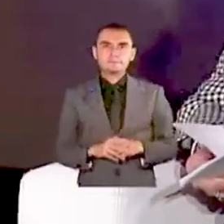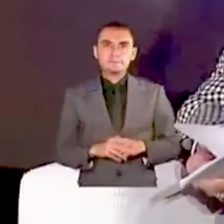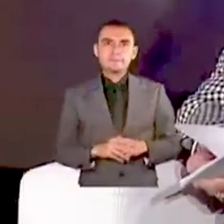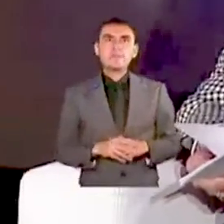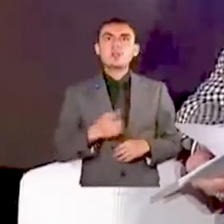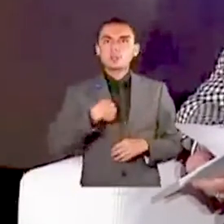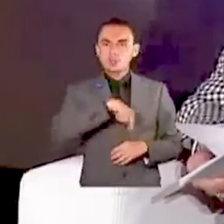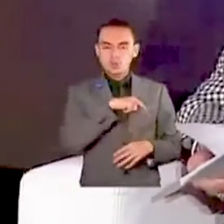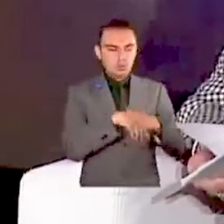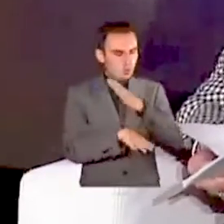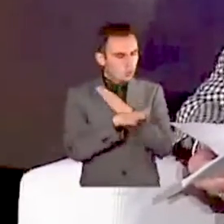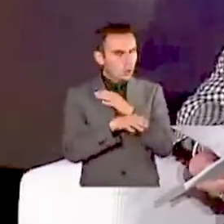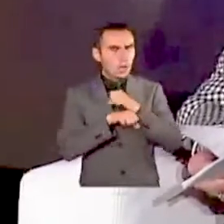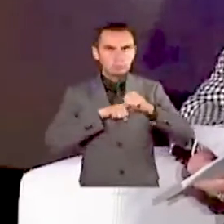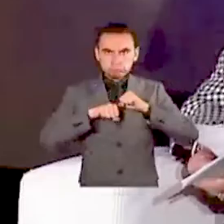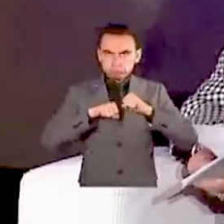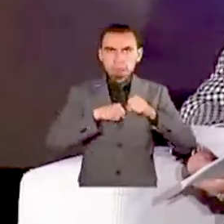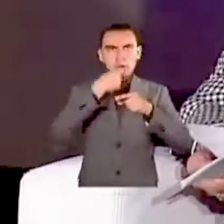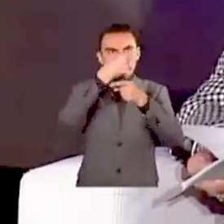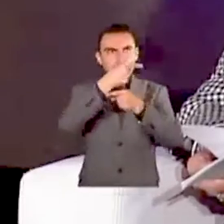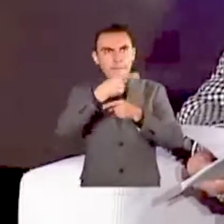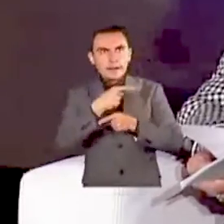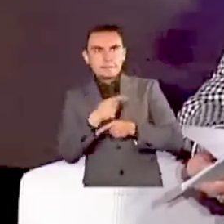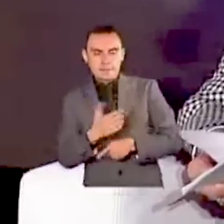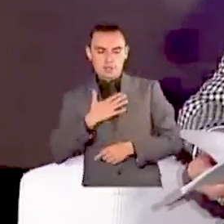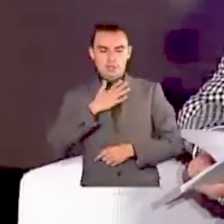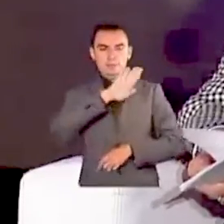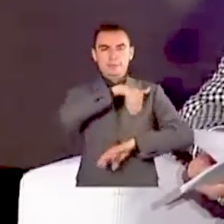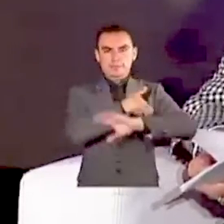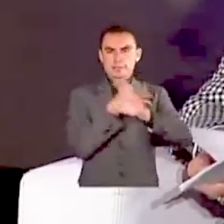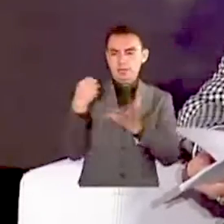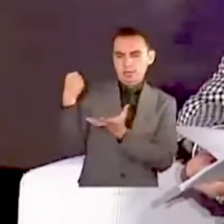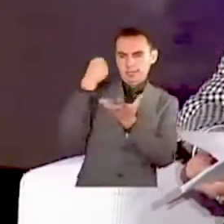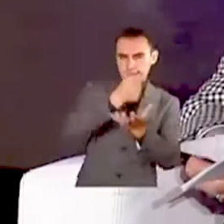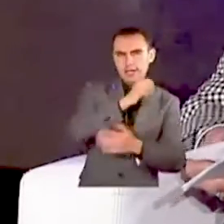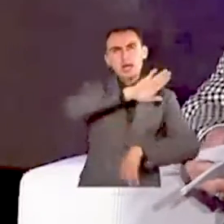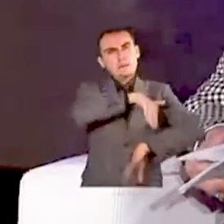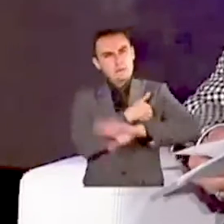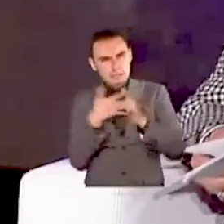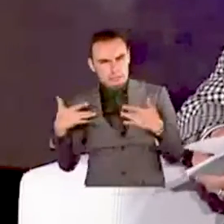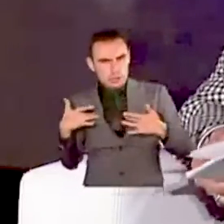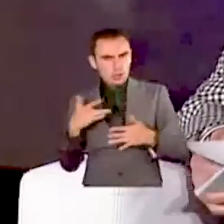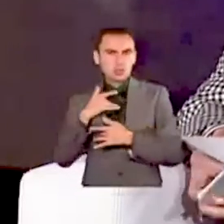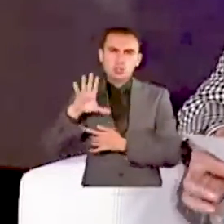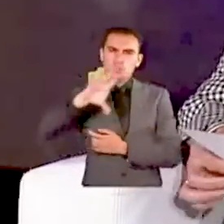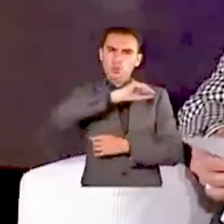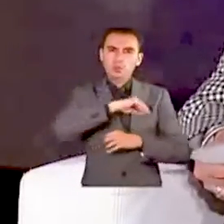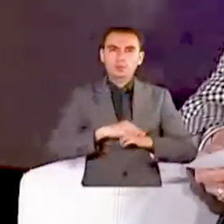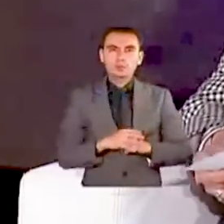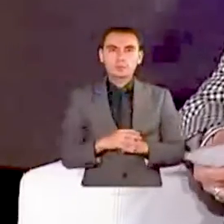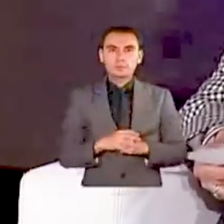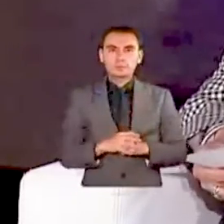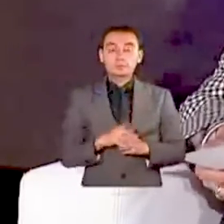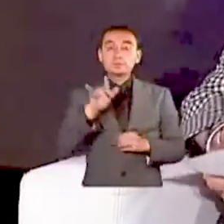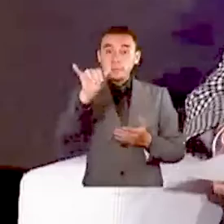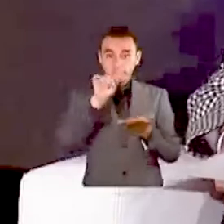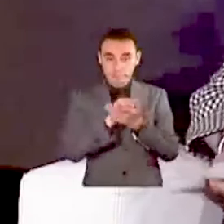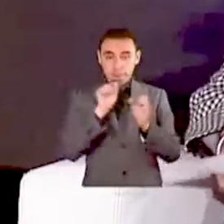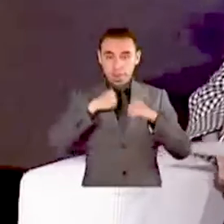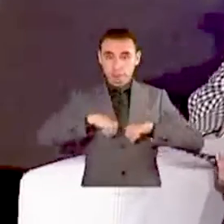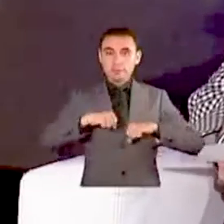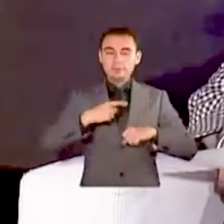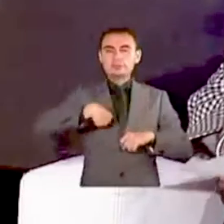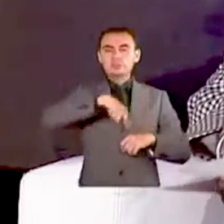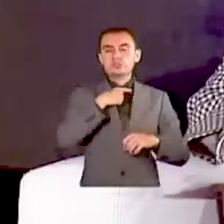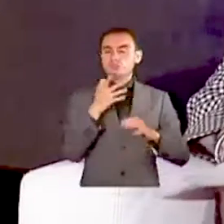cumpliendo gracias a los esfuerzos que hemos hecho con Ministerio de Hacienda, Ministerio de Salud y todos los organismos. Y es así como podemos decir también